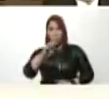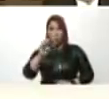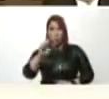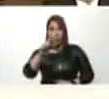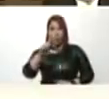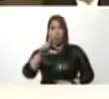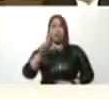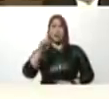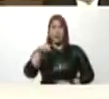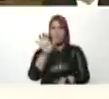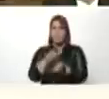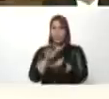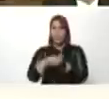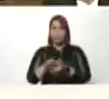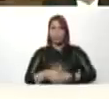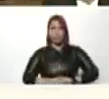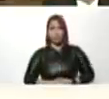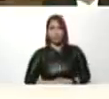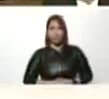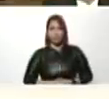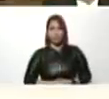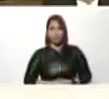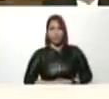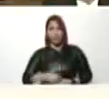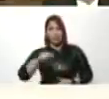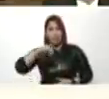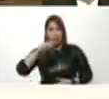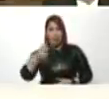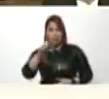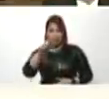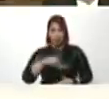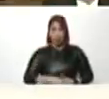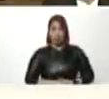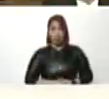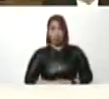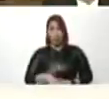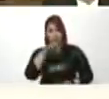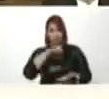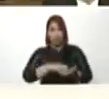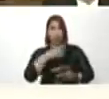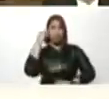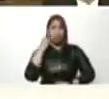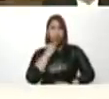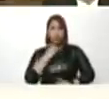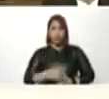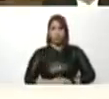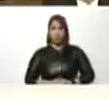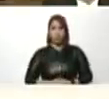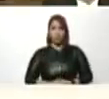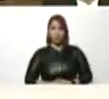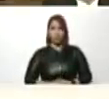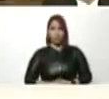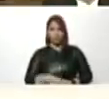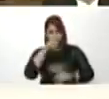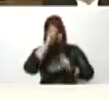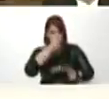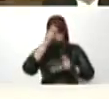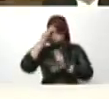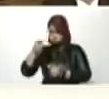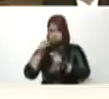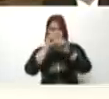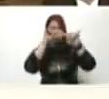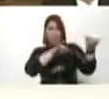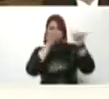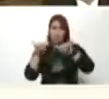Nueva Esparta, a Ángel Marcano en Estado Bolívar. Es el mismo sistema.